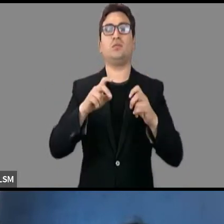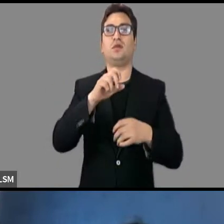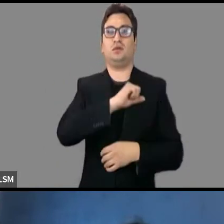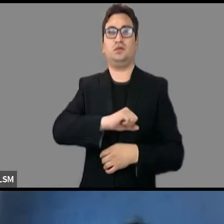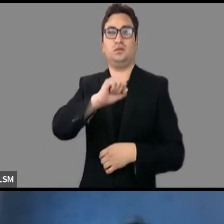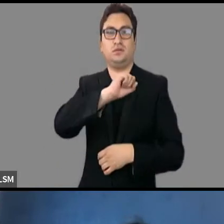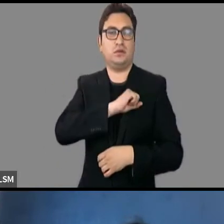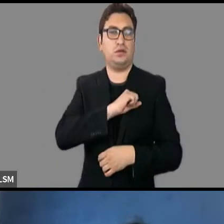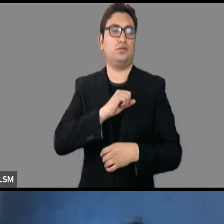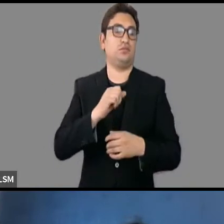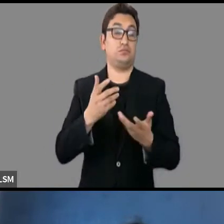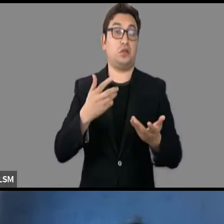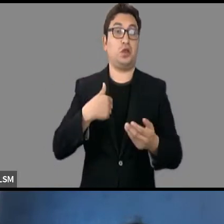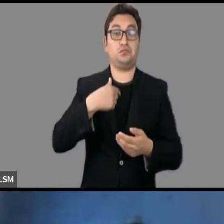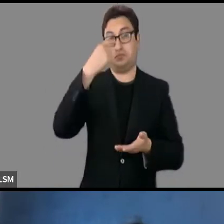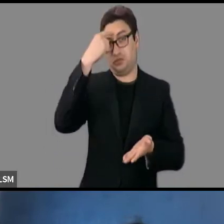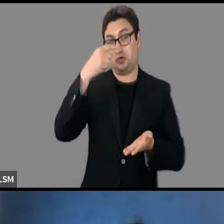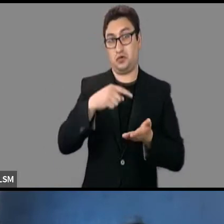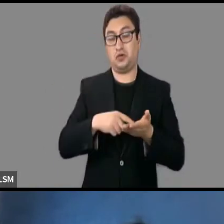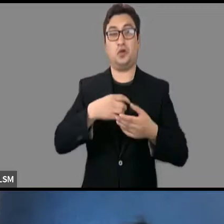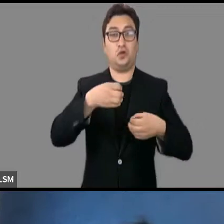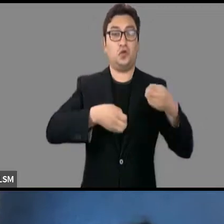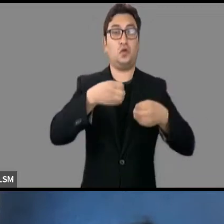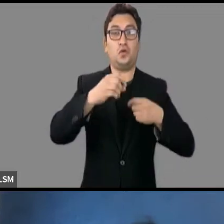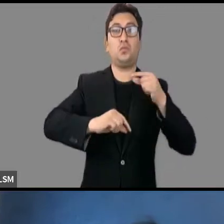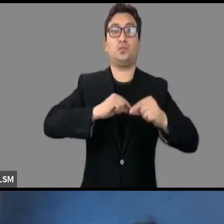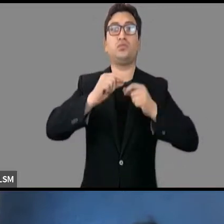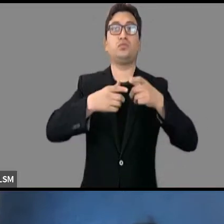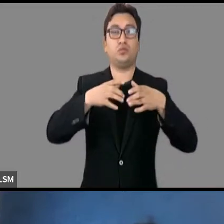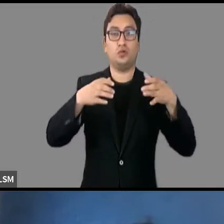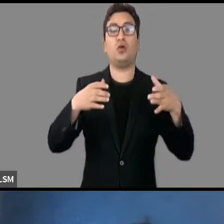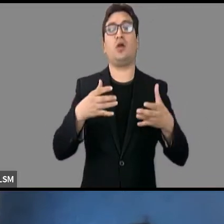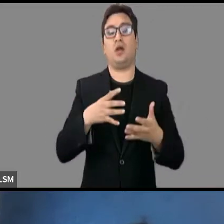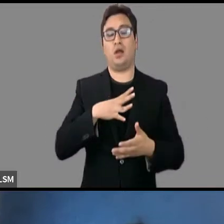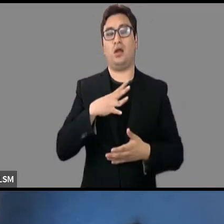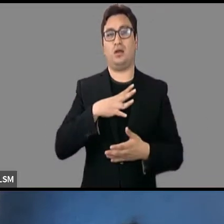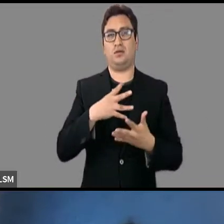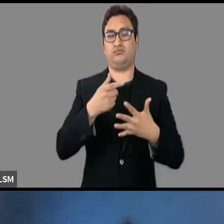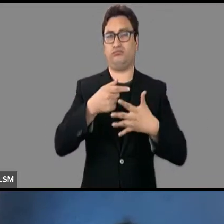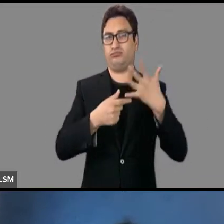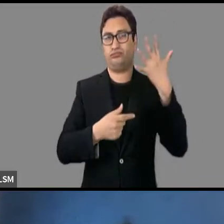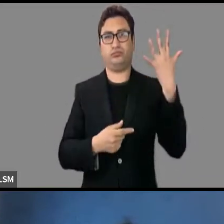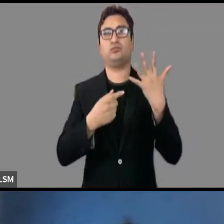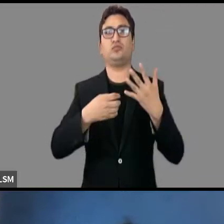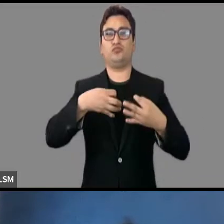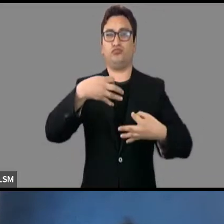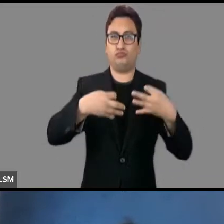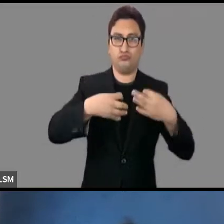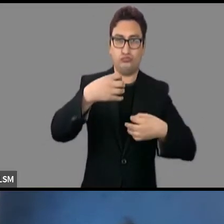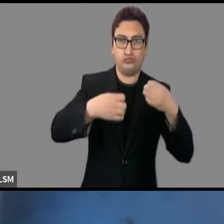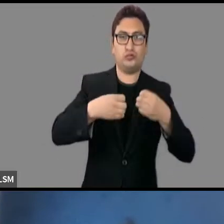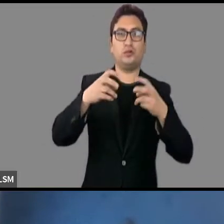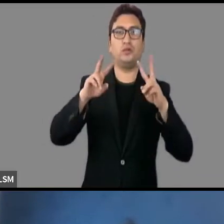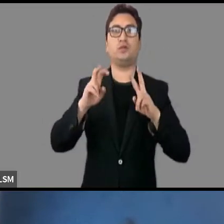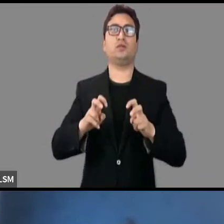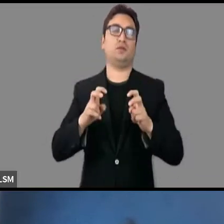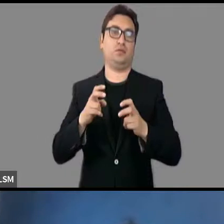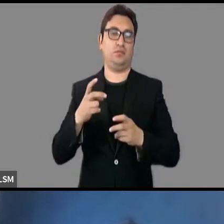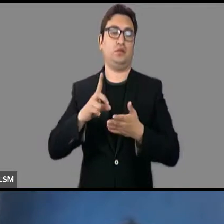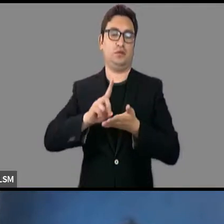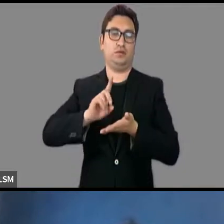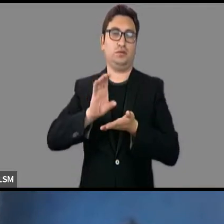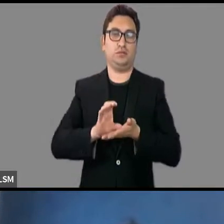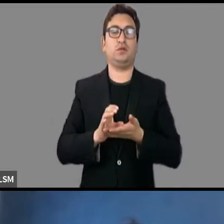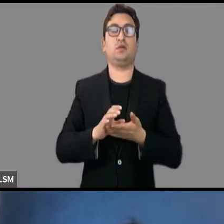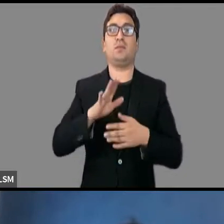que la Corte ha aumentado su jurisprudencia en el tema, pero en específico yo me referiría al de capacidad